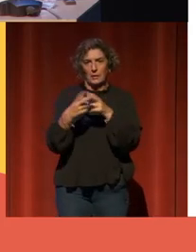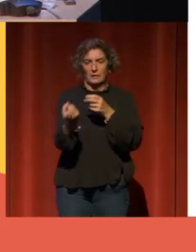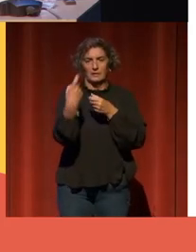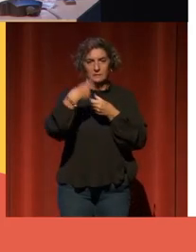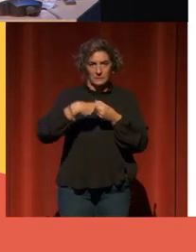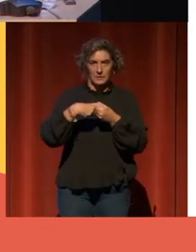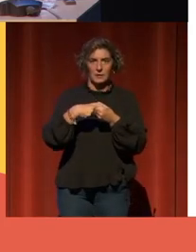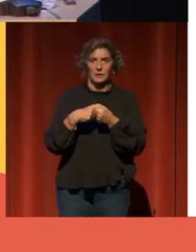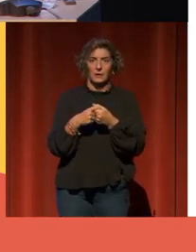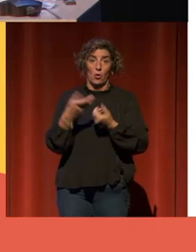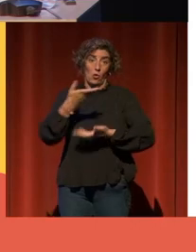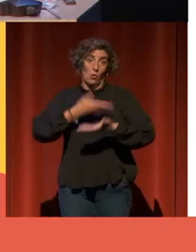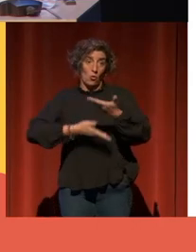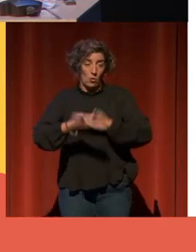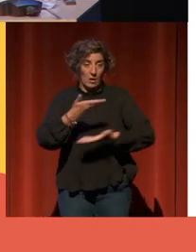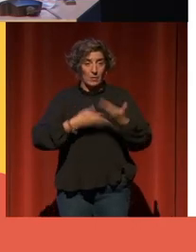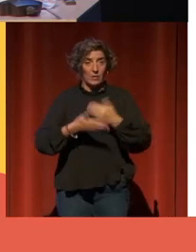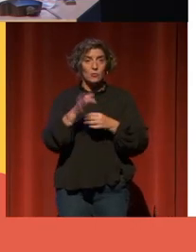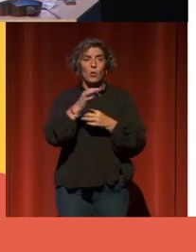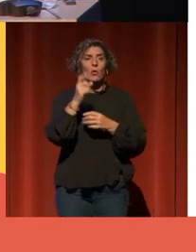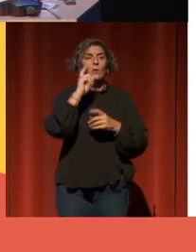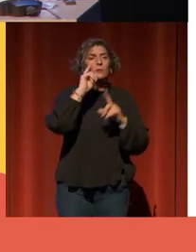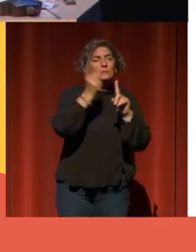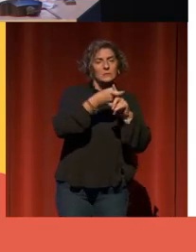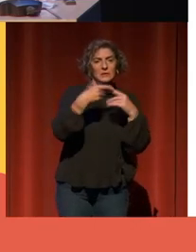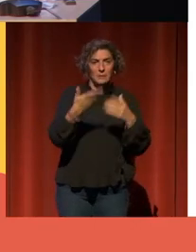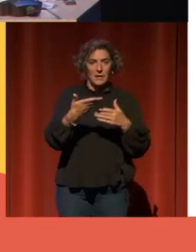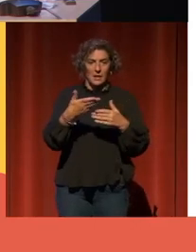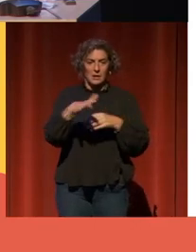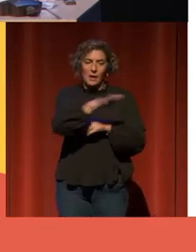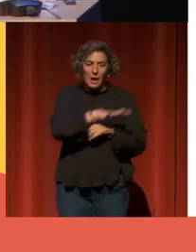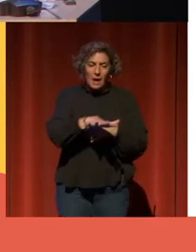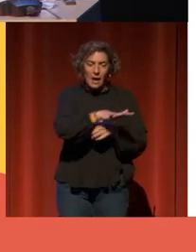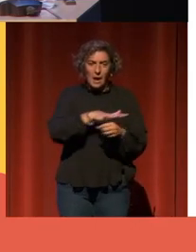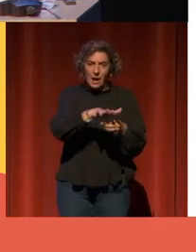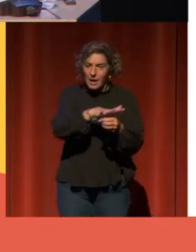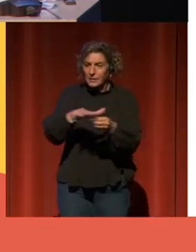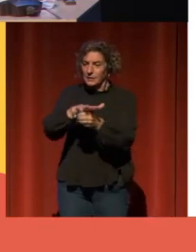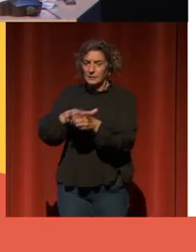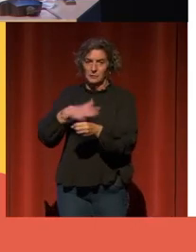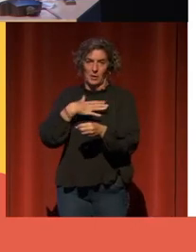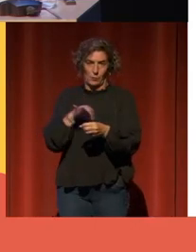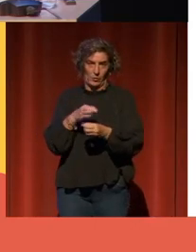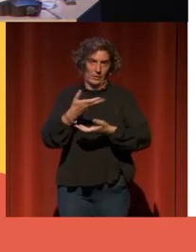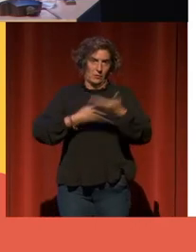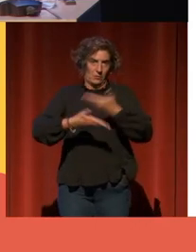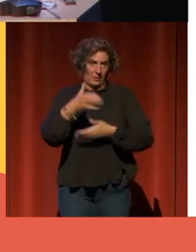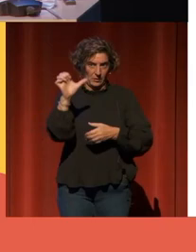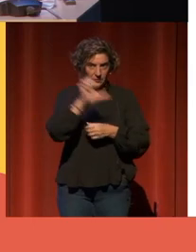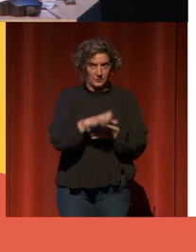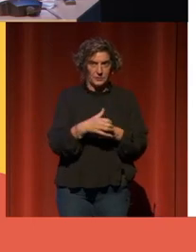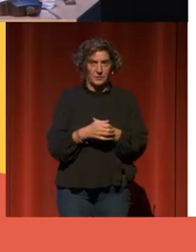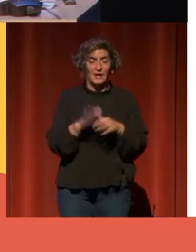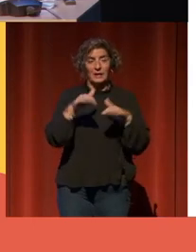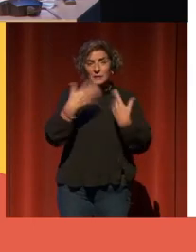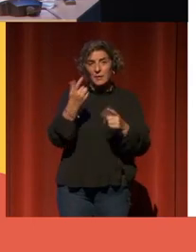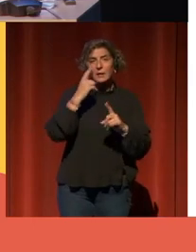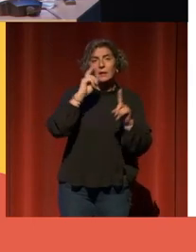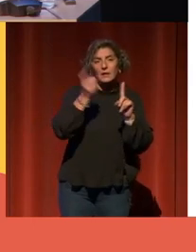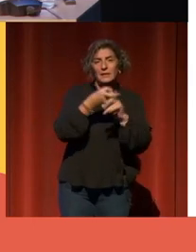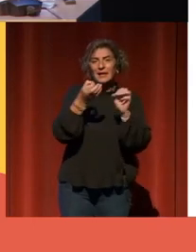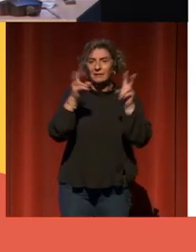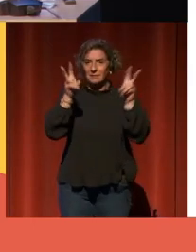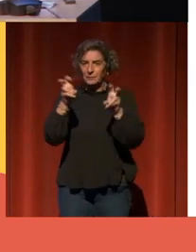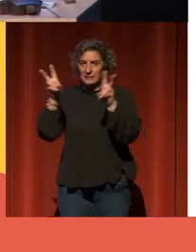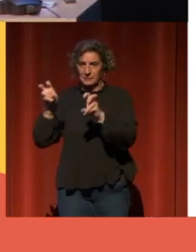e áreas adecuadas para colaboración en Nueva Europa ID identificar temas